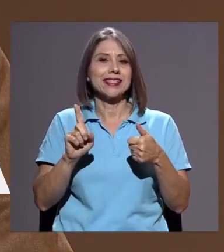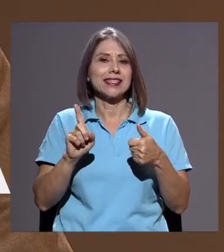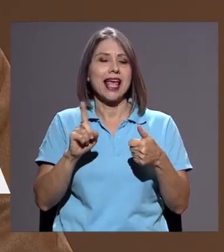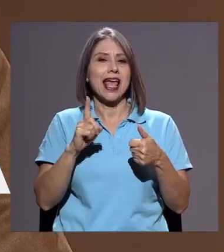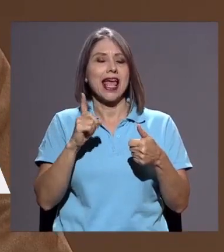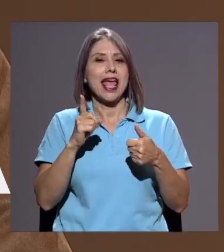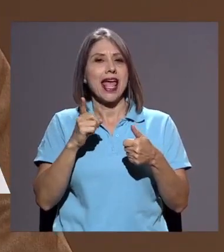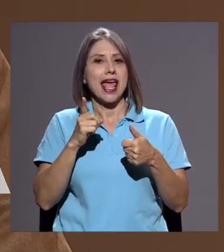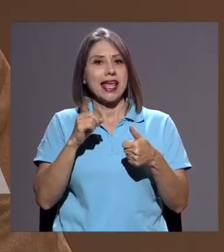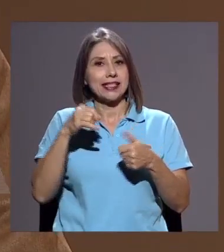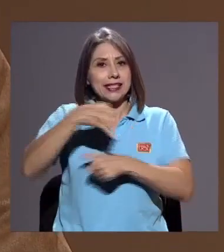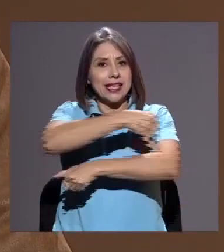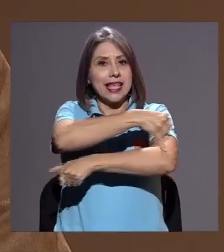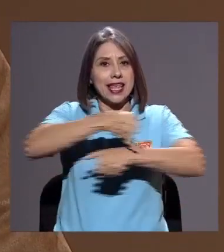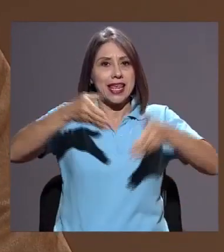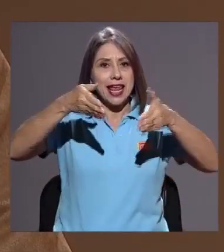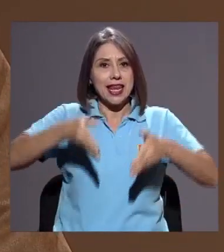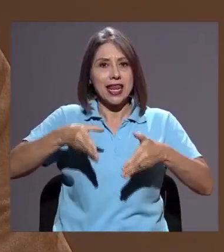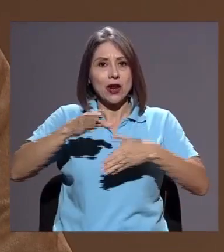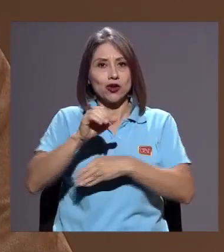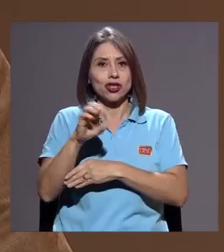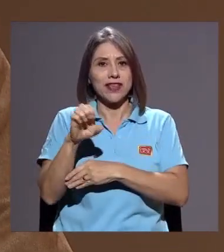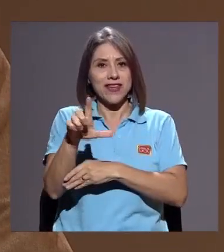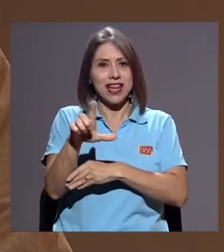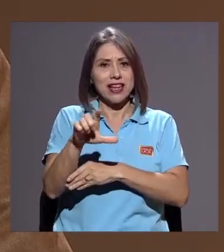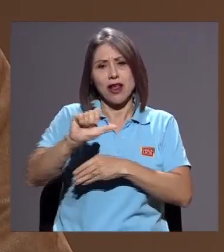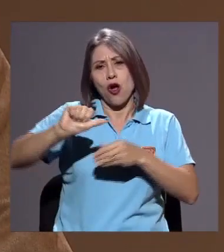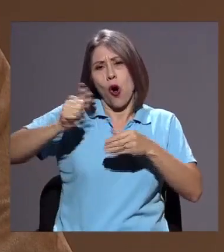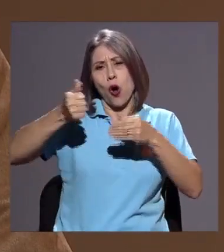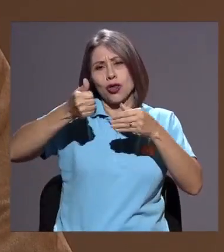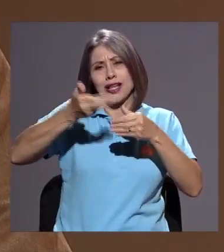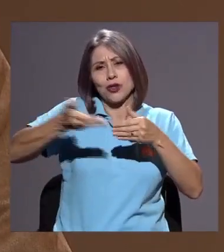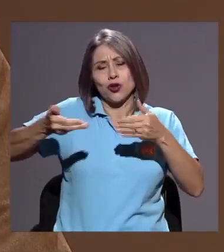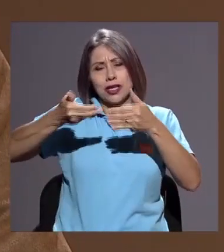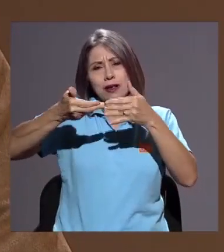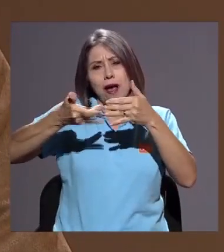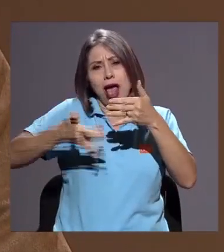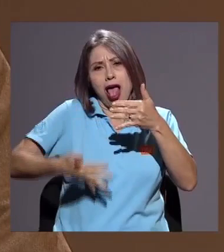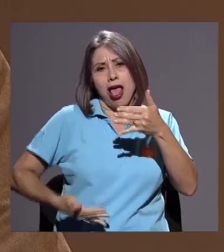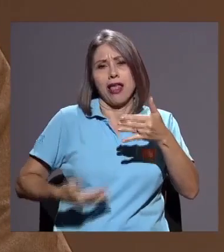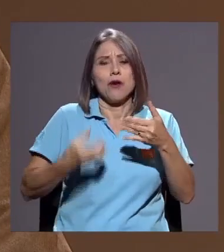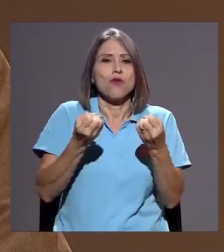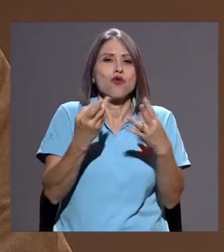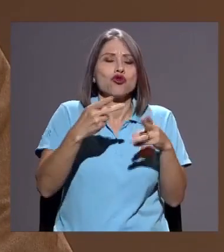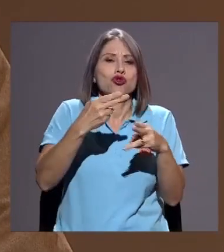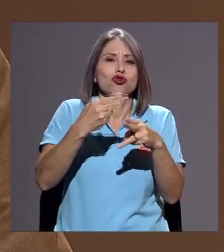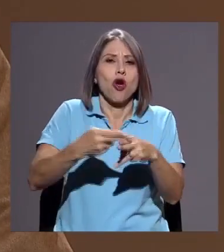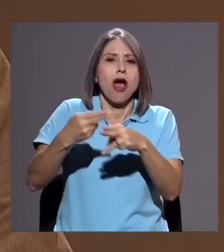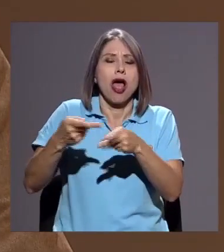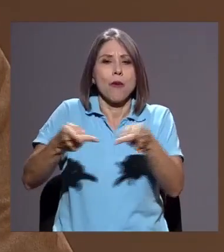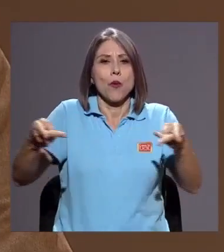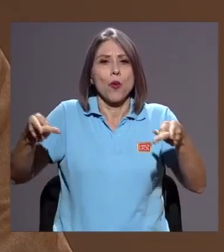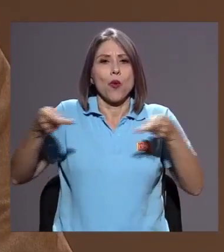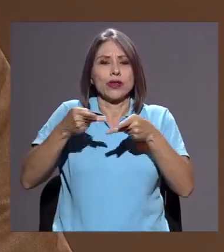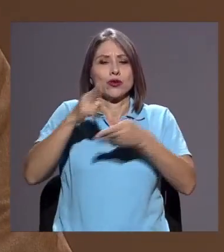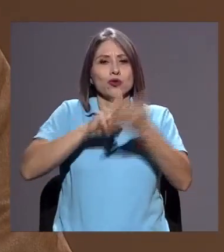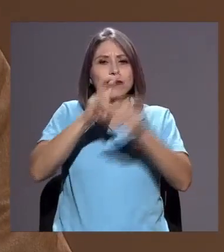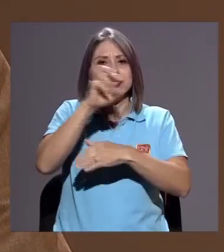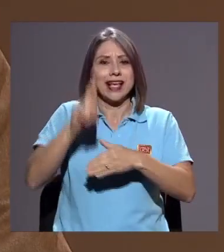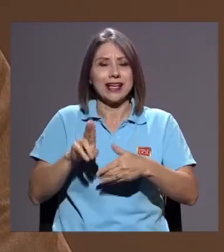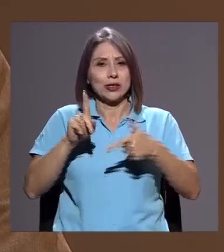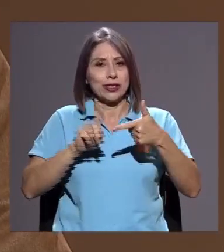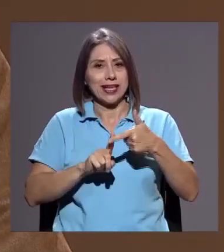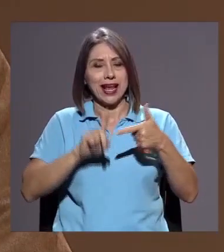es ingeniero civil, además de un montón de otras cosas y un montón de puestos que tuvo en la Universidad de Costa Rica. Don José